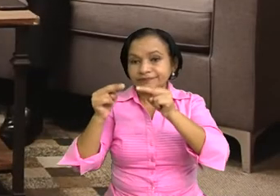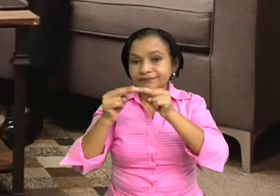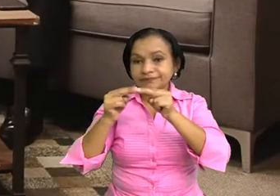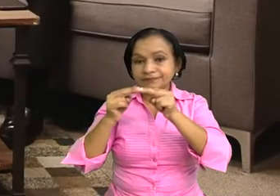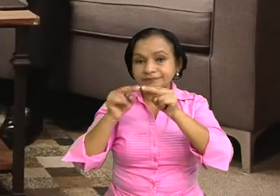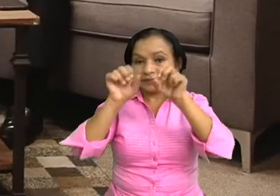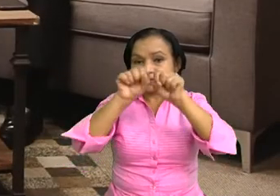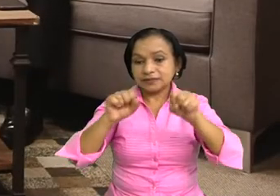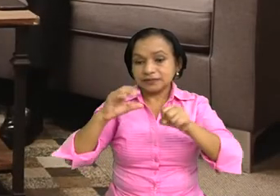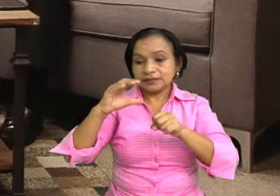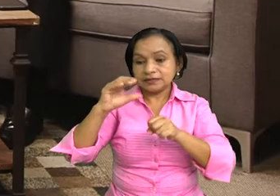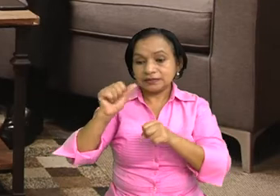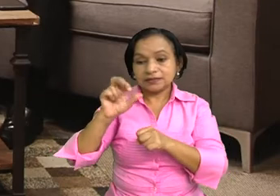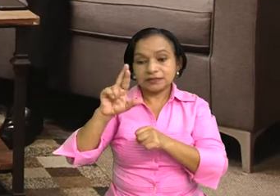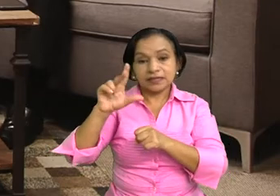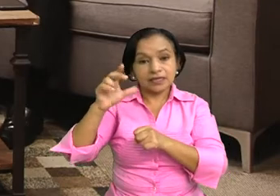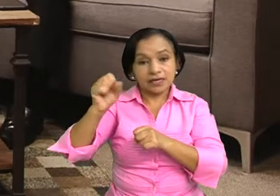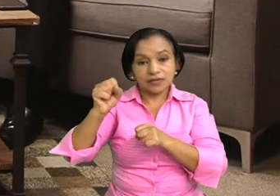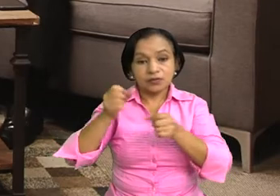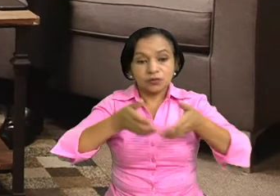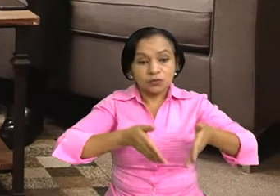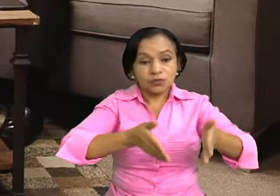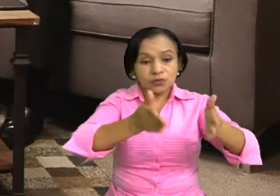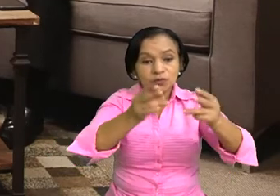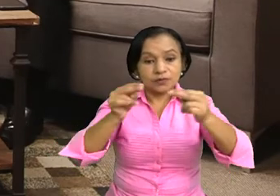San Carlos con la red vial troncal.